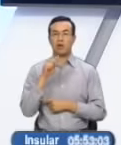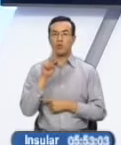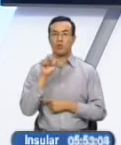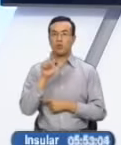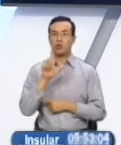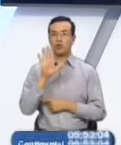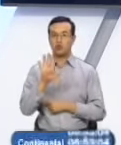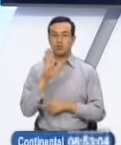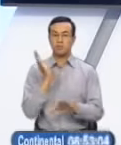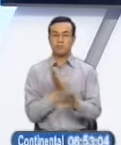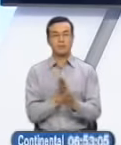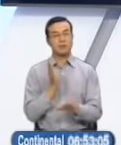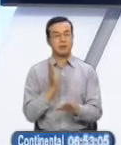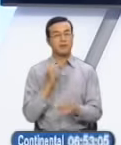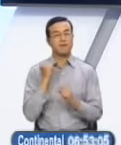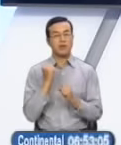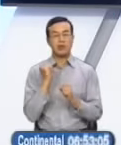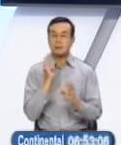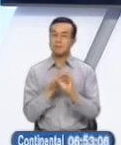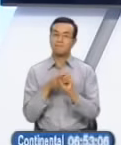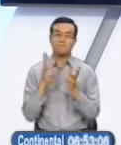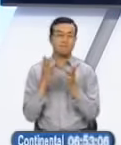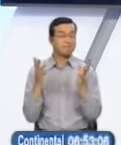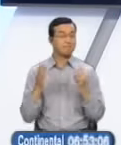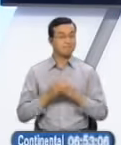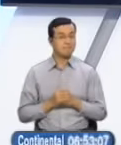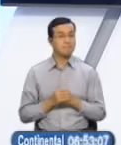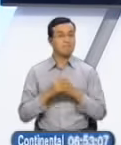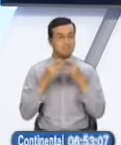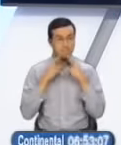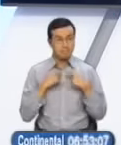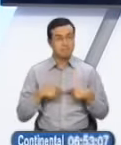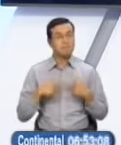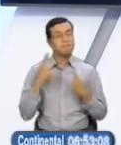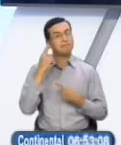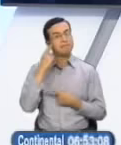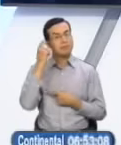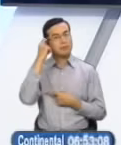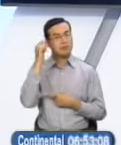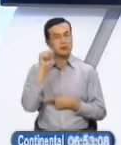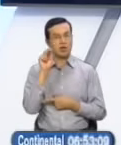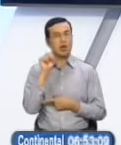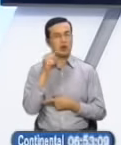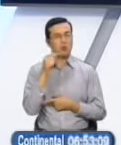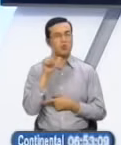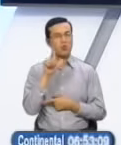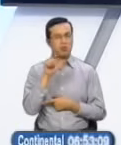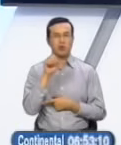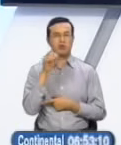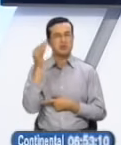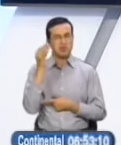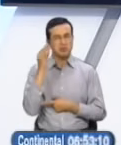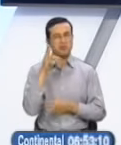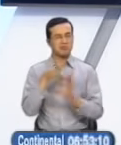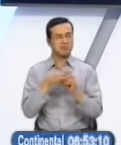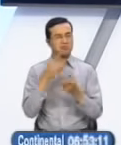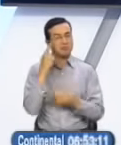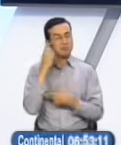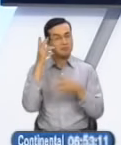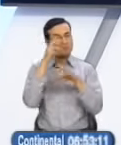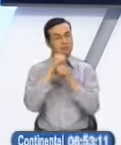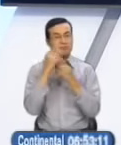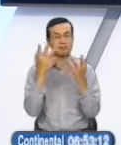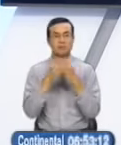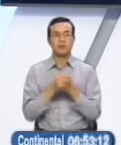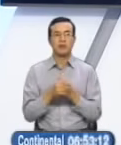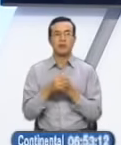un esguince de grado 2 en la pierna izquierda. Es lo que se dice. Para mí, Angulo va. Vamos a ver lo que ocurre esta noche.